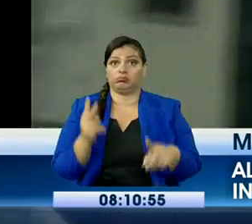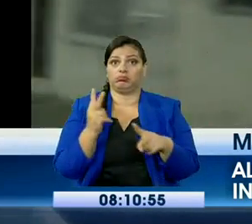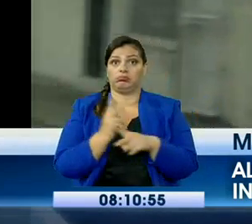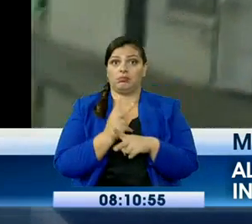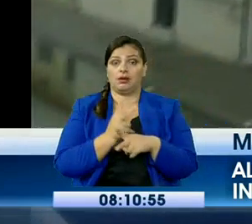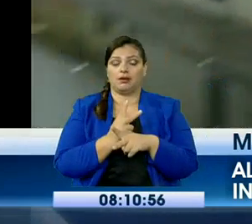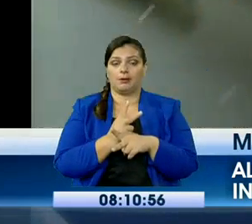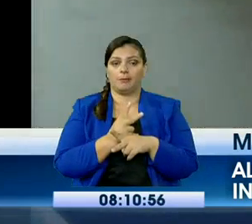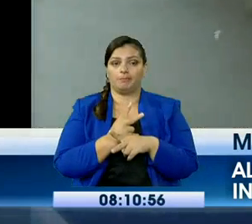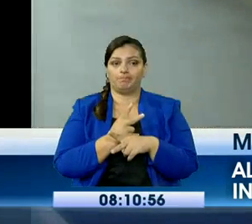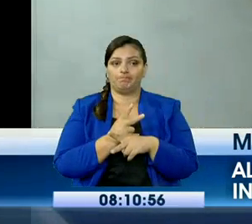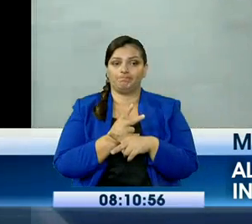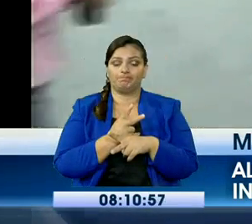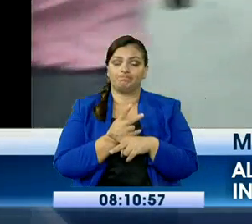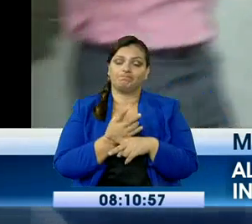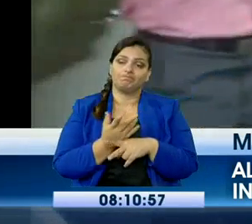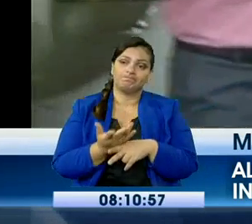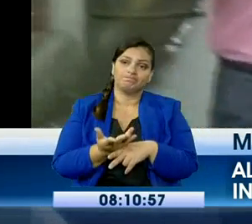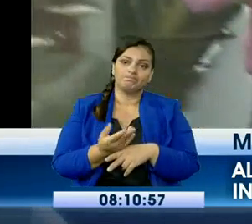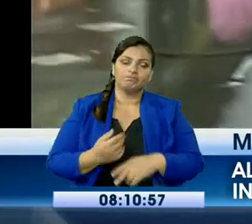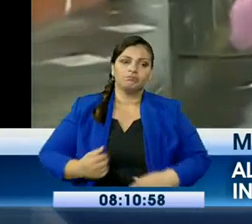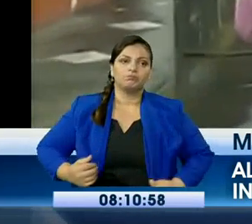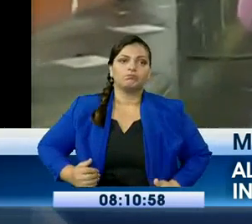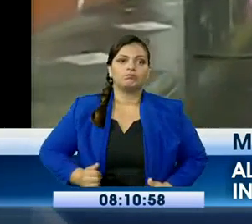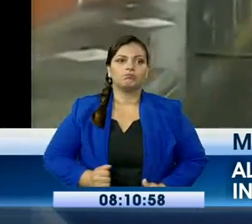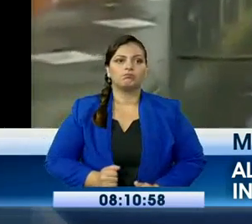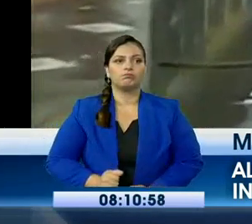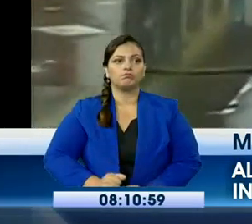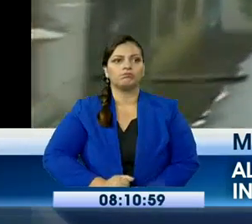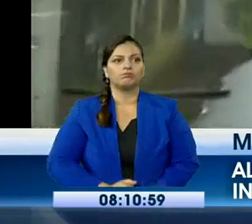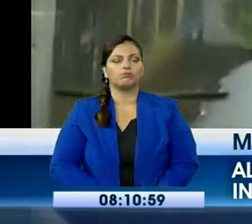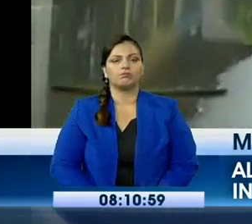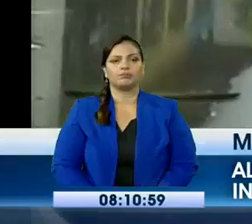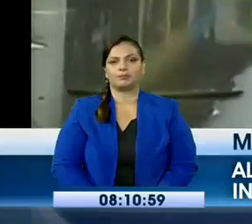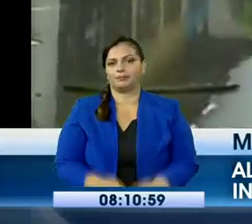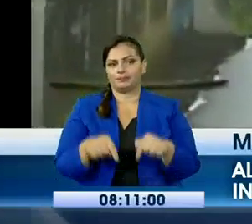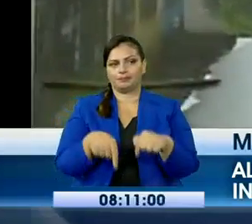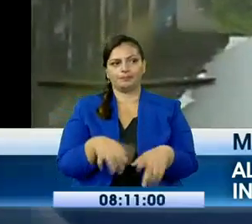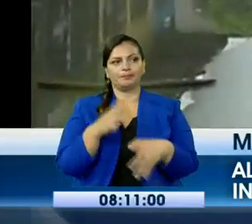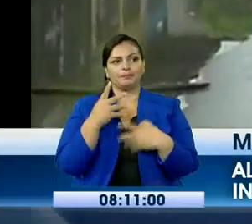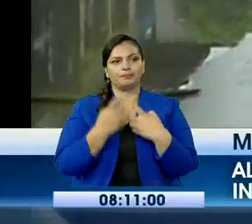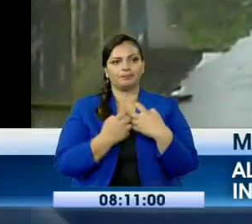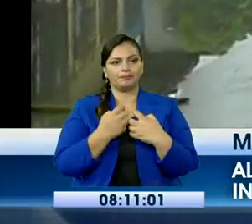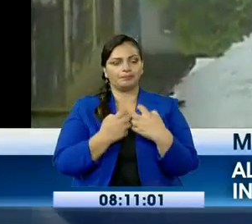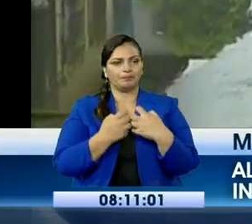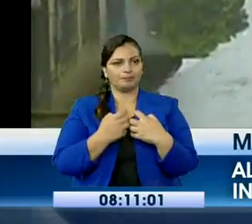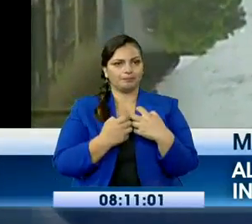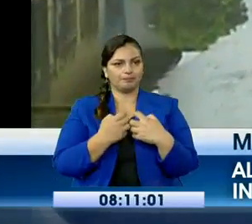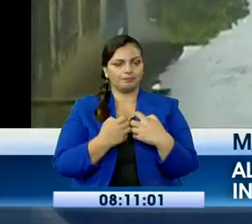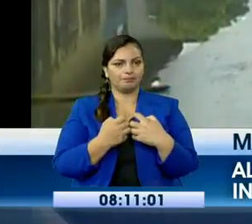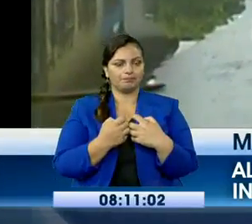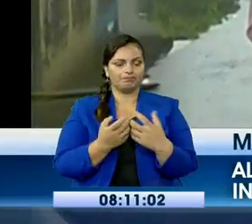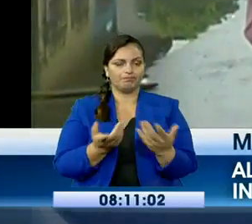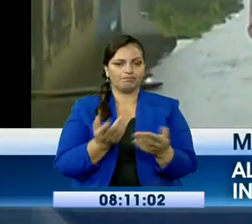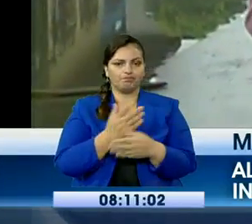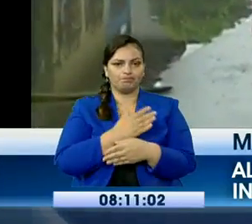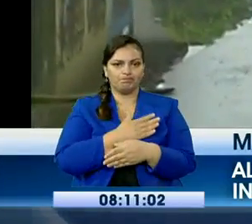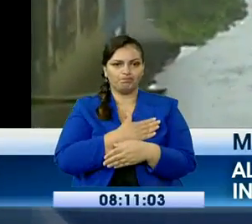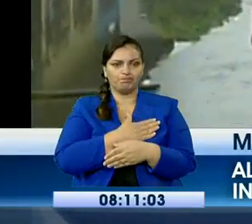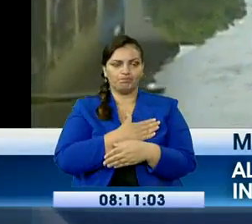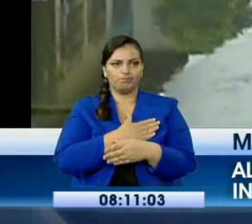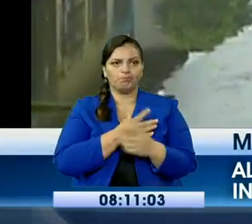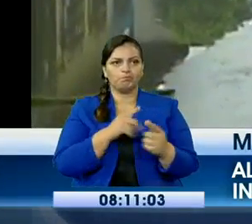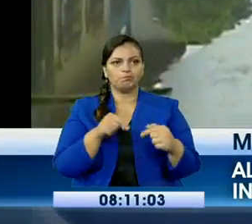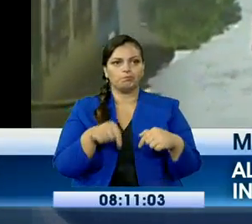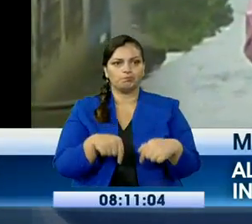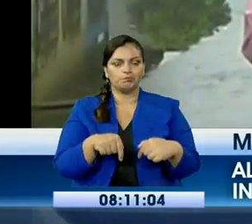pueden resultar afectadas las personas. Es la situación, la lamentable situación que se registra